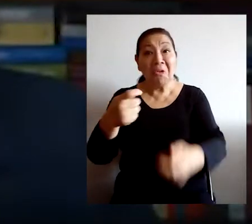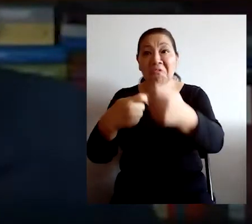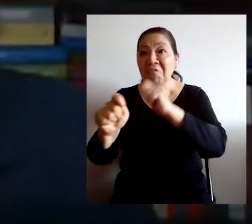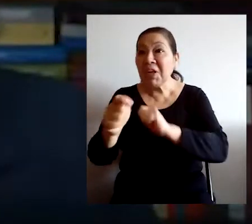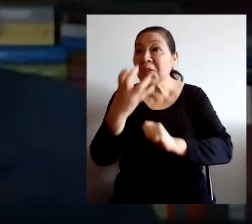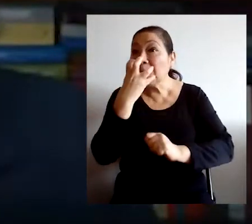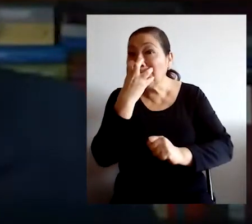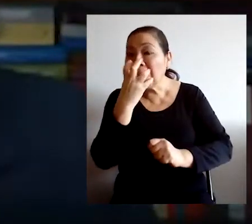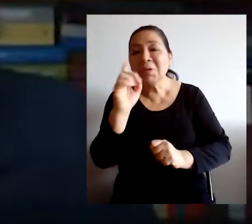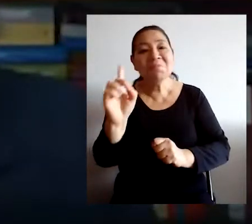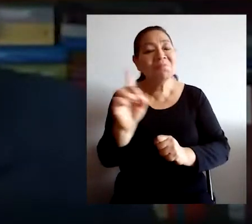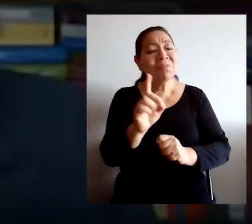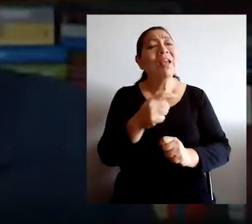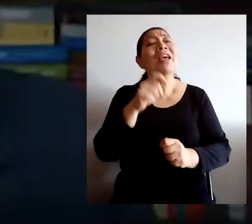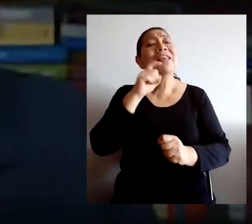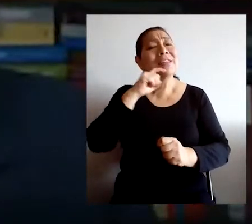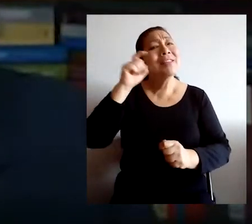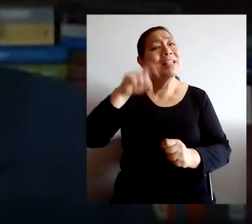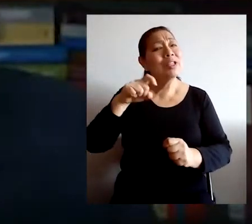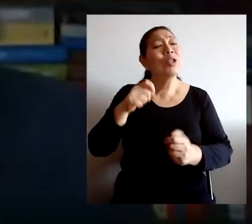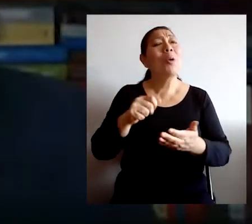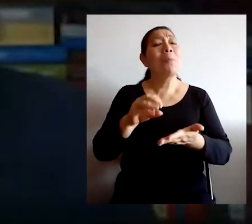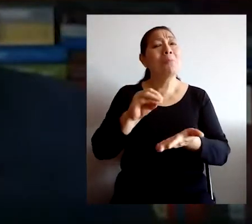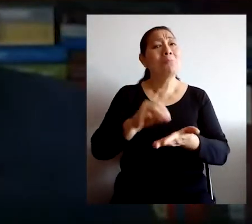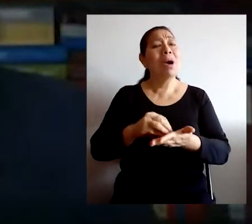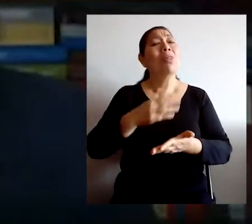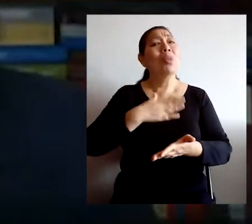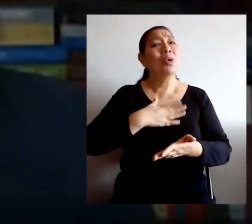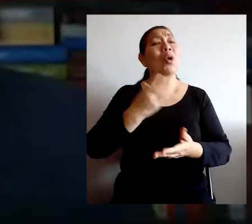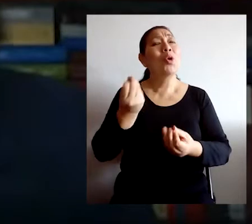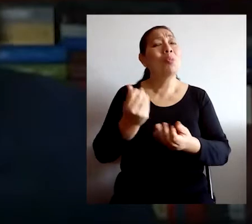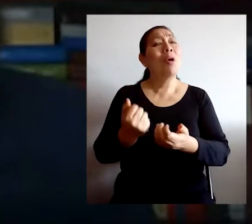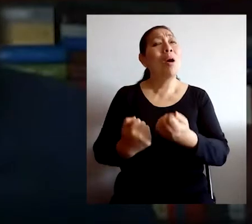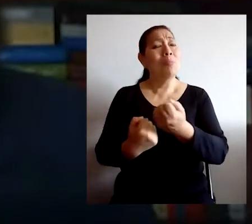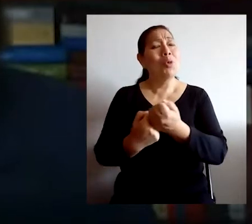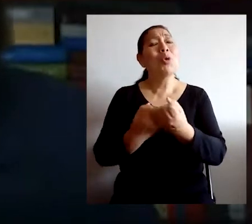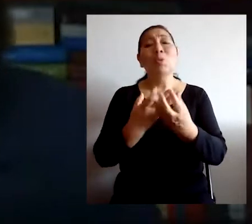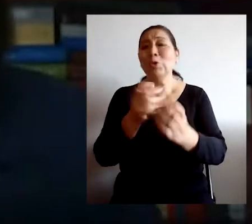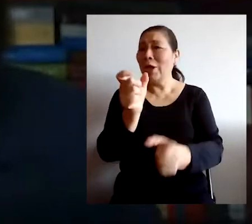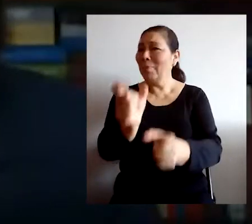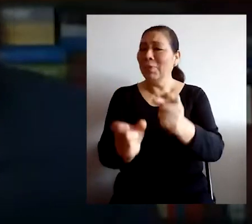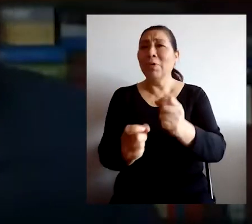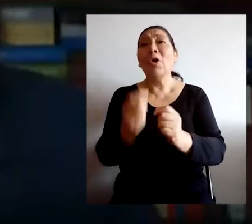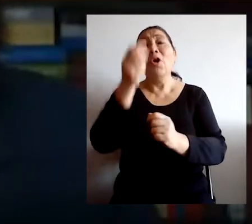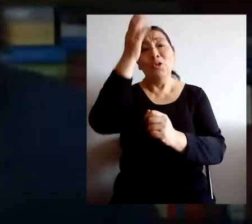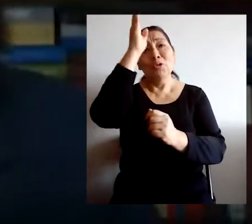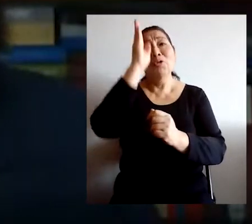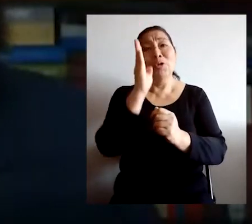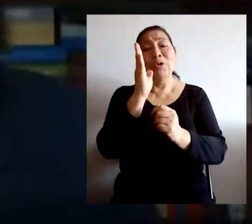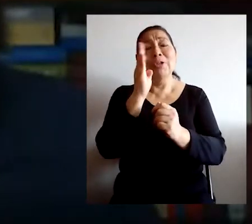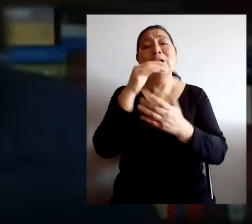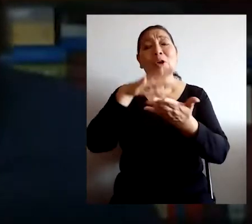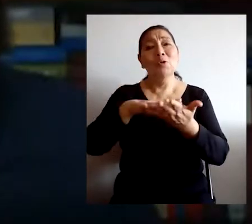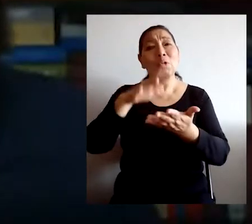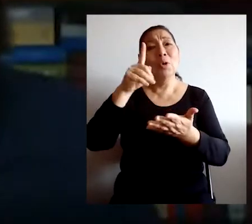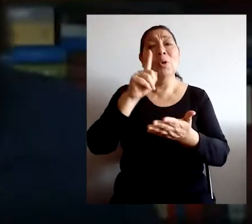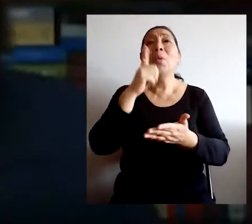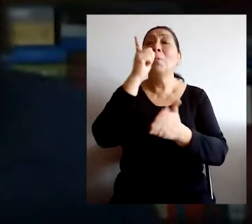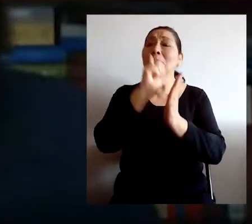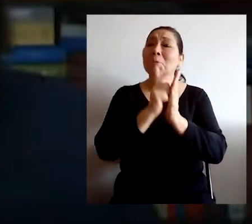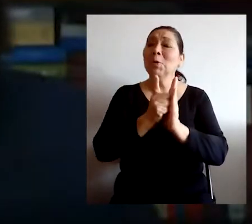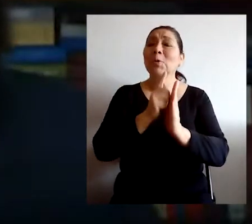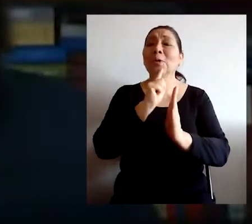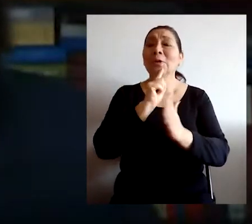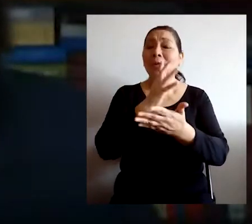demanda y necesitamos más empresarios ángeles como él en nuestro país. Dios tenga en su gloria y un minuto de